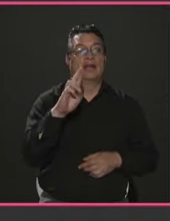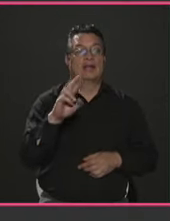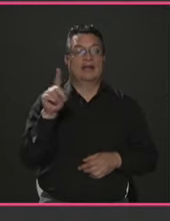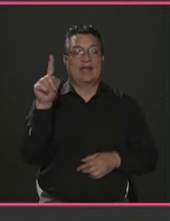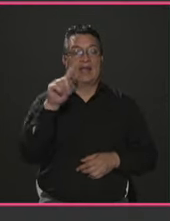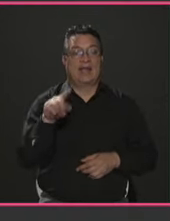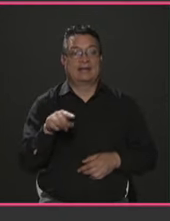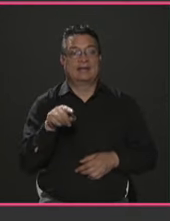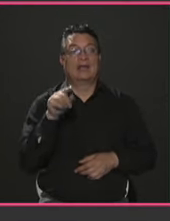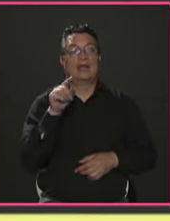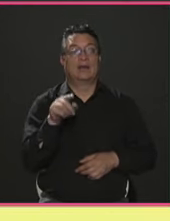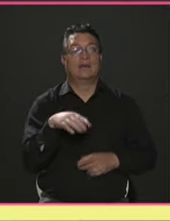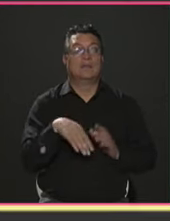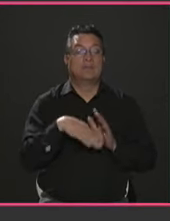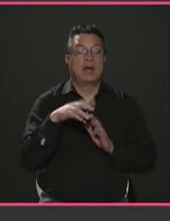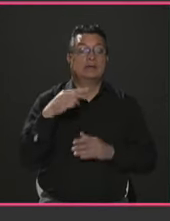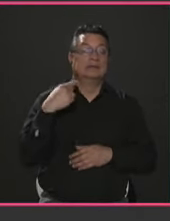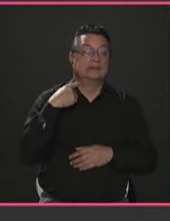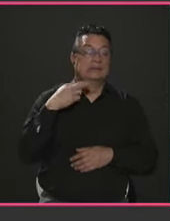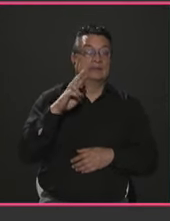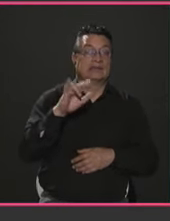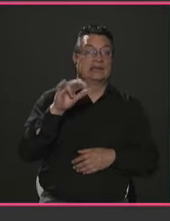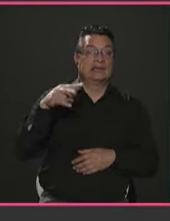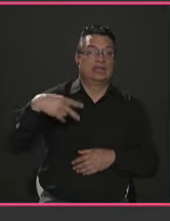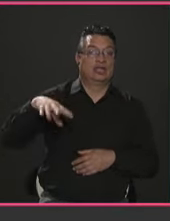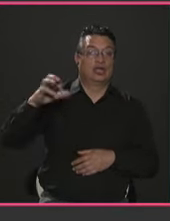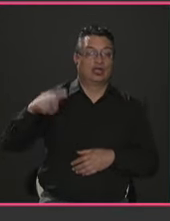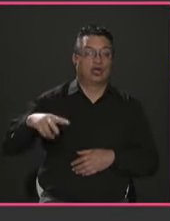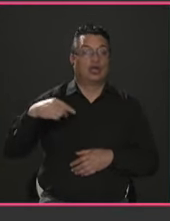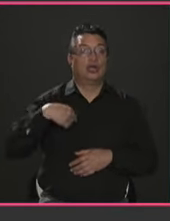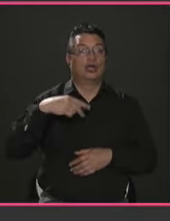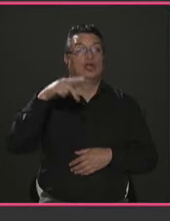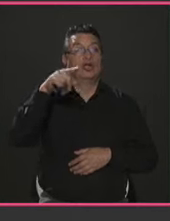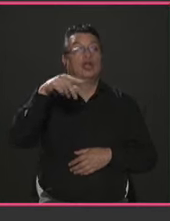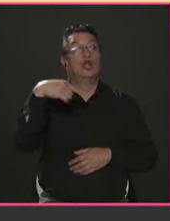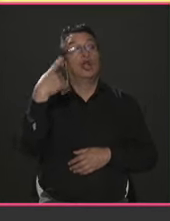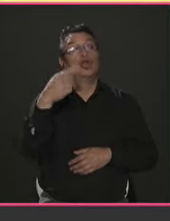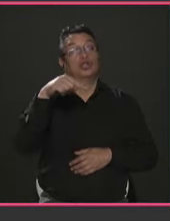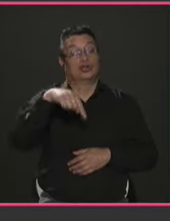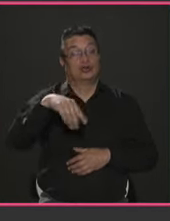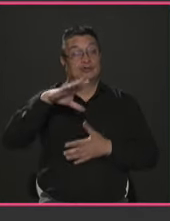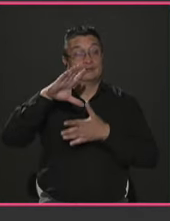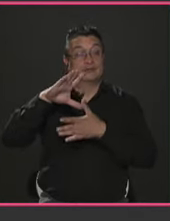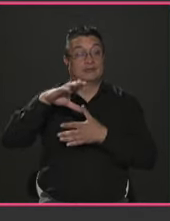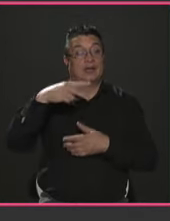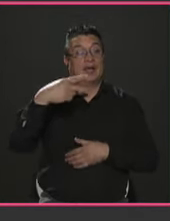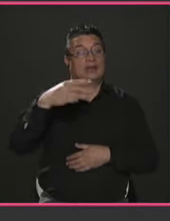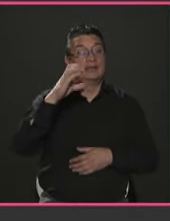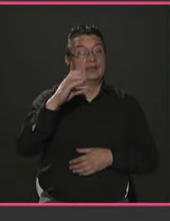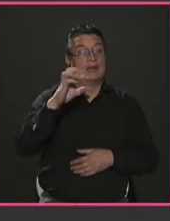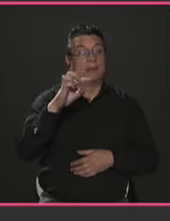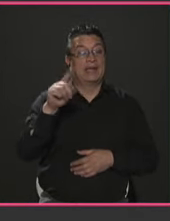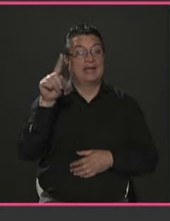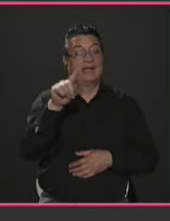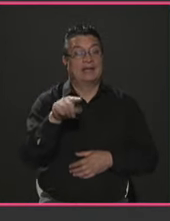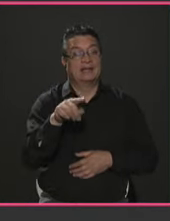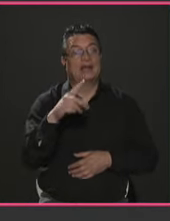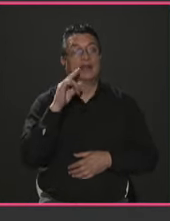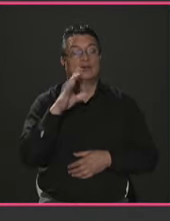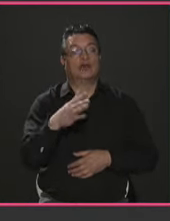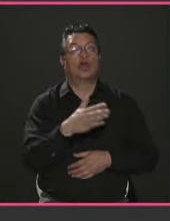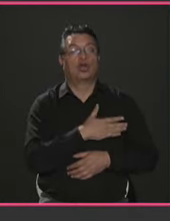primera más que nada afecta los riñones y en Norteamérica de Sudamérica causa una enfermedad que se llama hc PS que es más que nada el